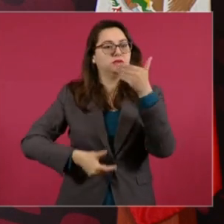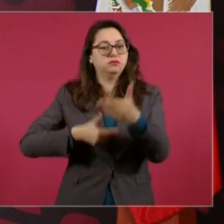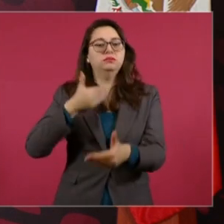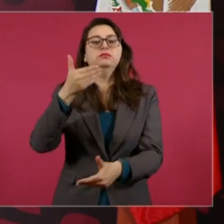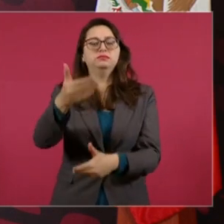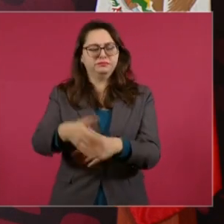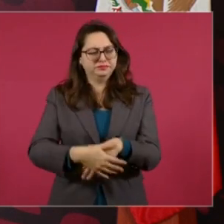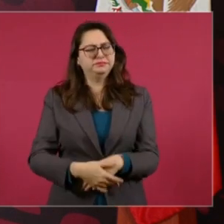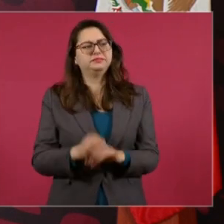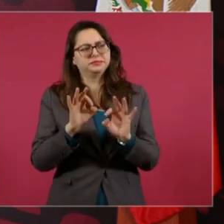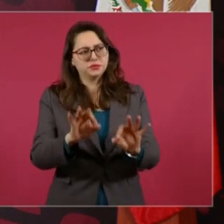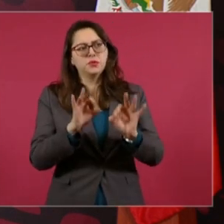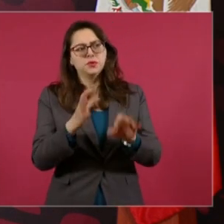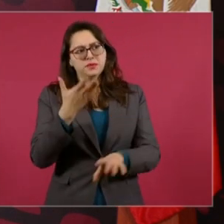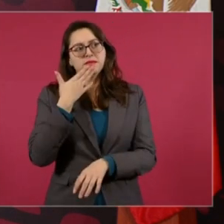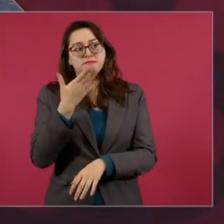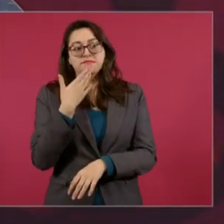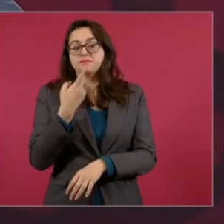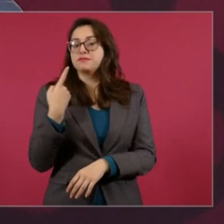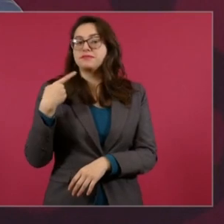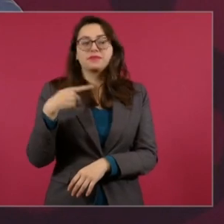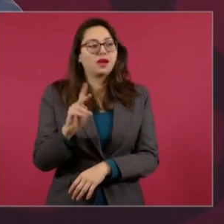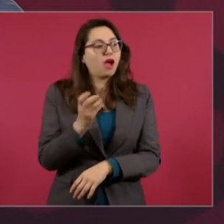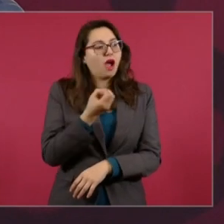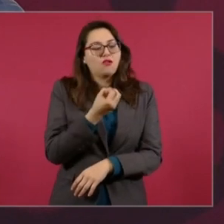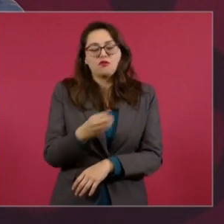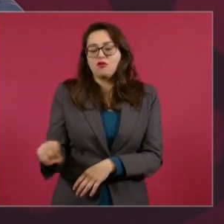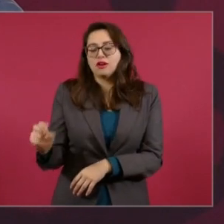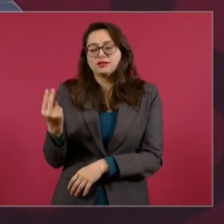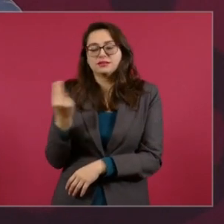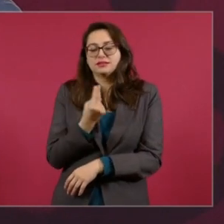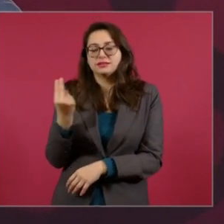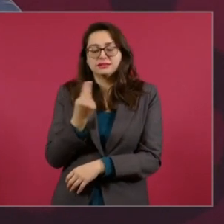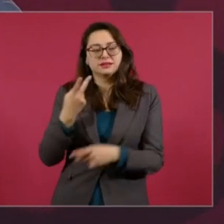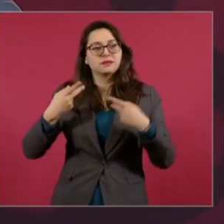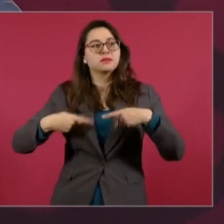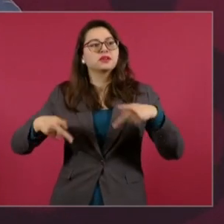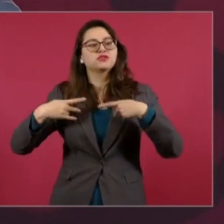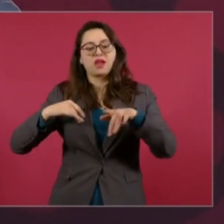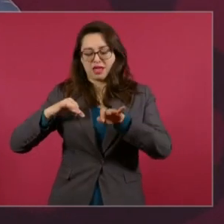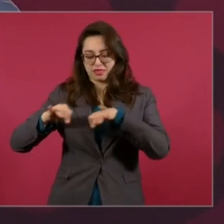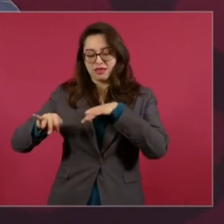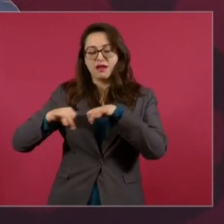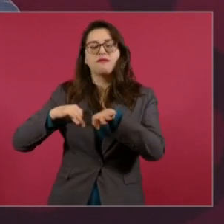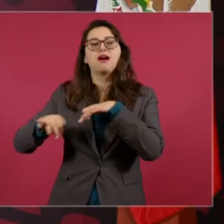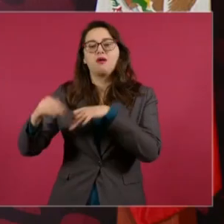requiriendo fuerza de trabajo. ¿Dónde hay trabajadores?